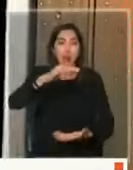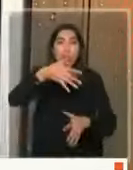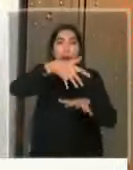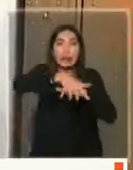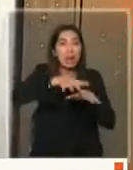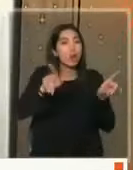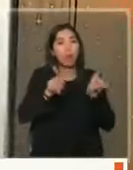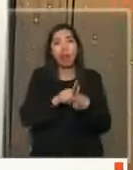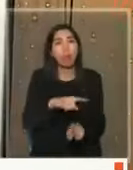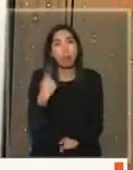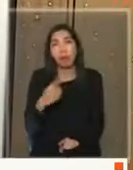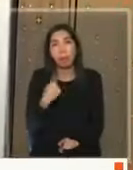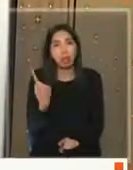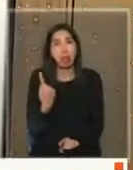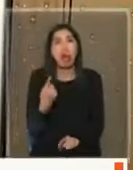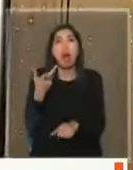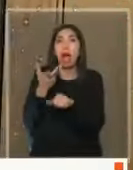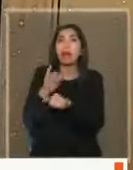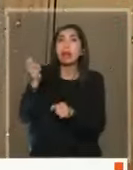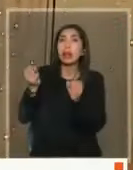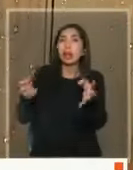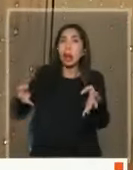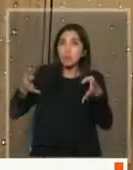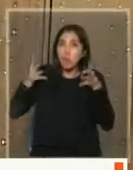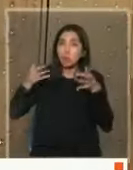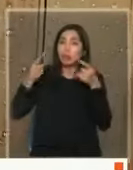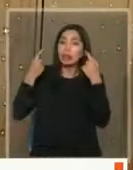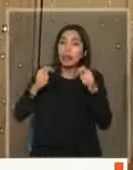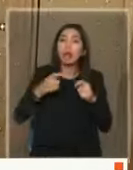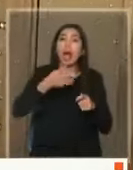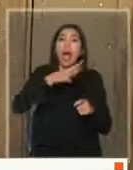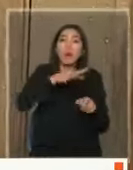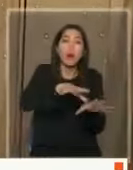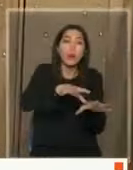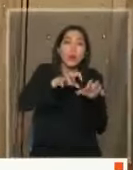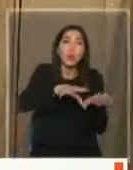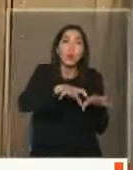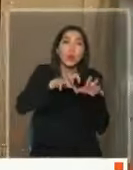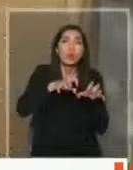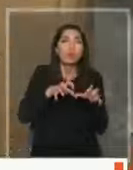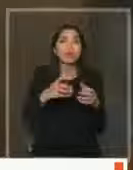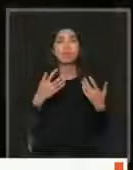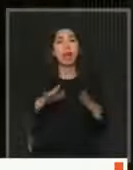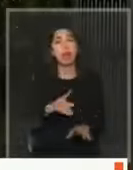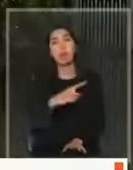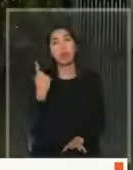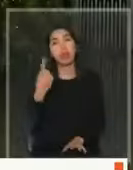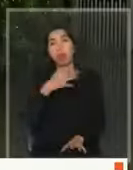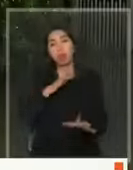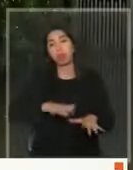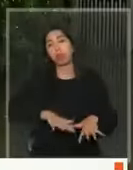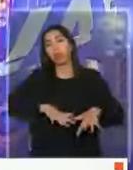Está funcionando un camión ahí que está sacando agua, pero ya se nos inundó todo. Ya.